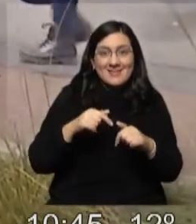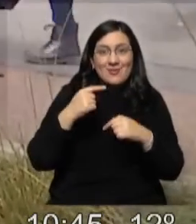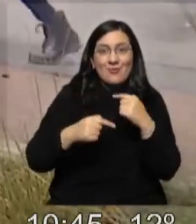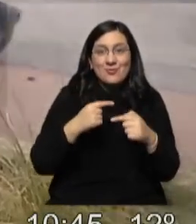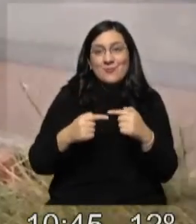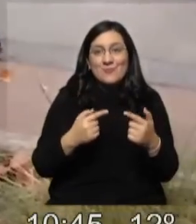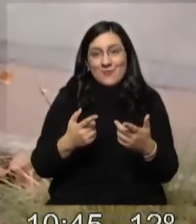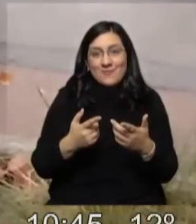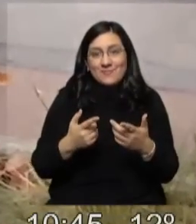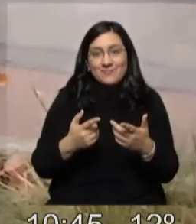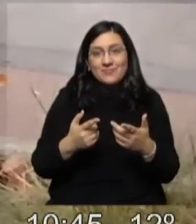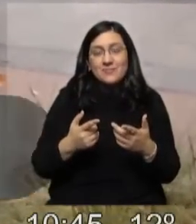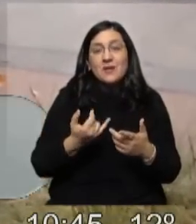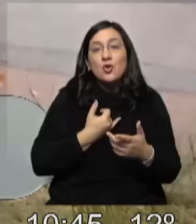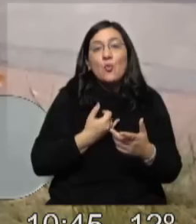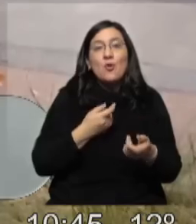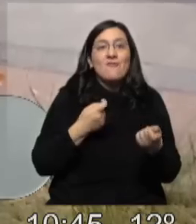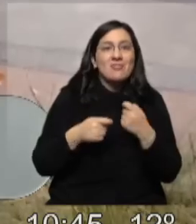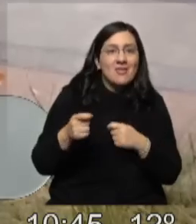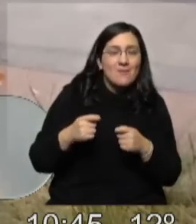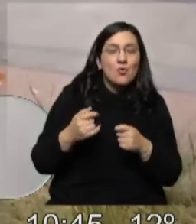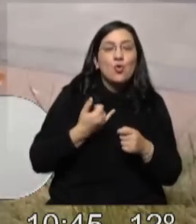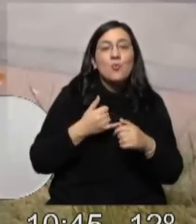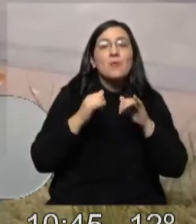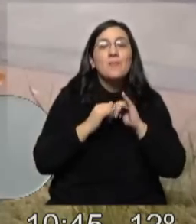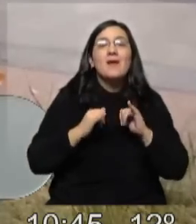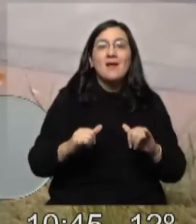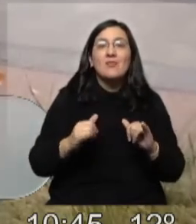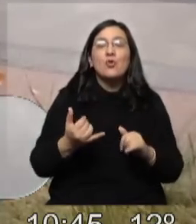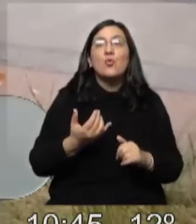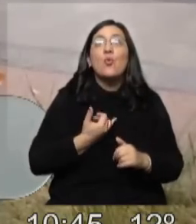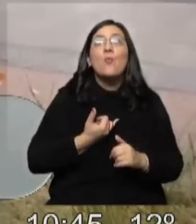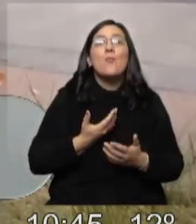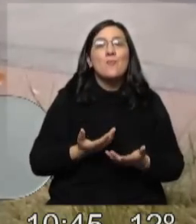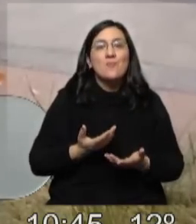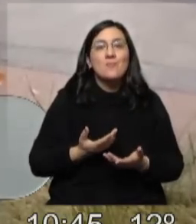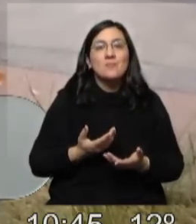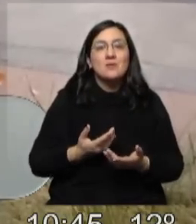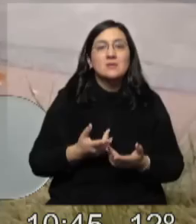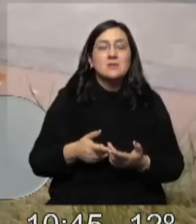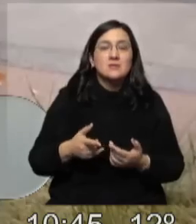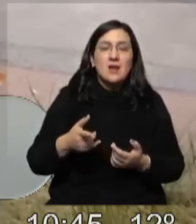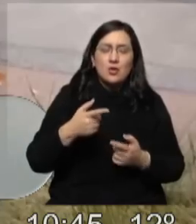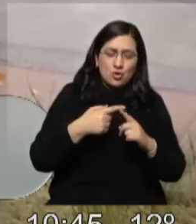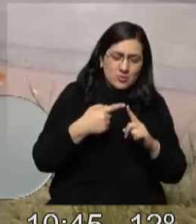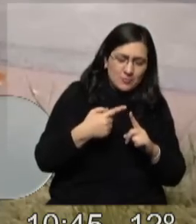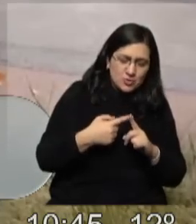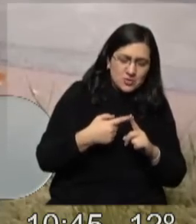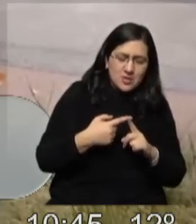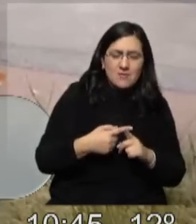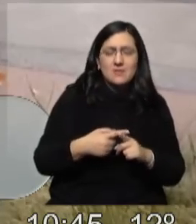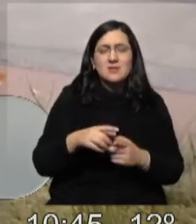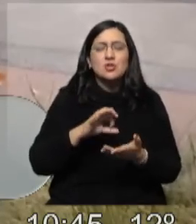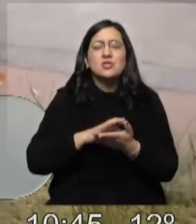a propósito de cómo nos vendemos, cómo nos propagandeamos, cómo nos publicitamos, ya sean las virtudes, en los servicios, en